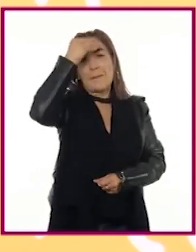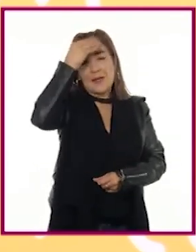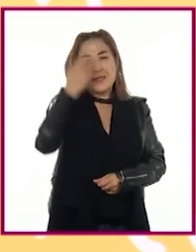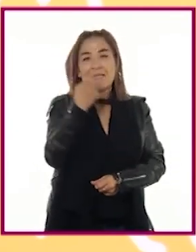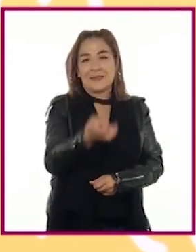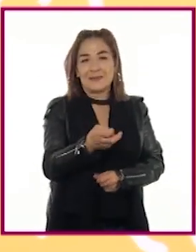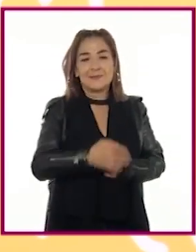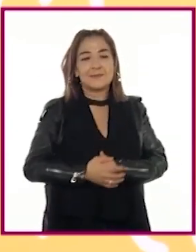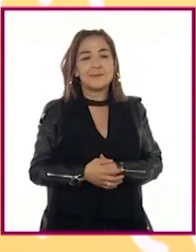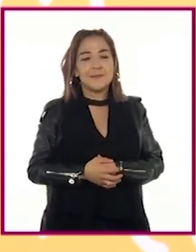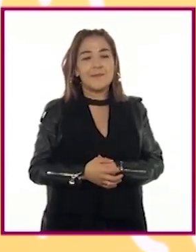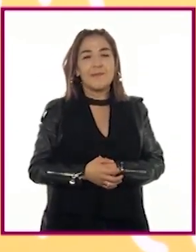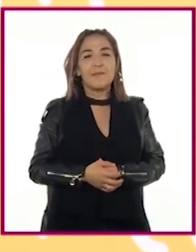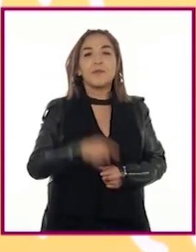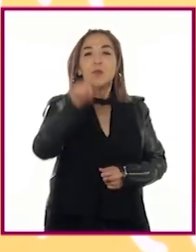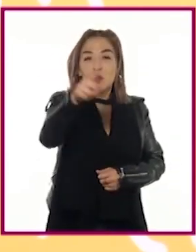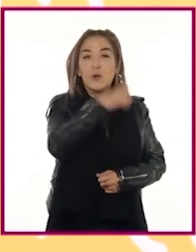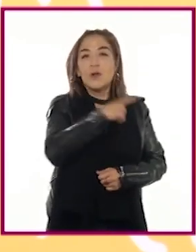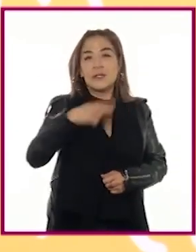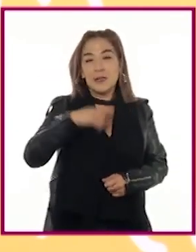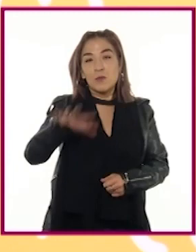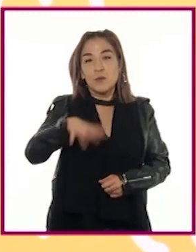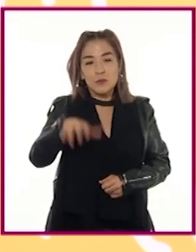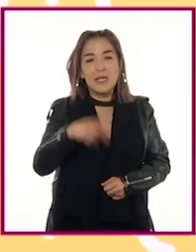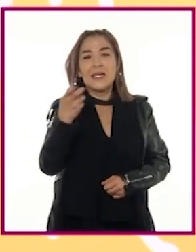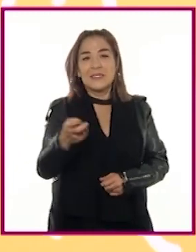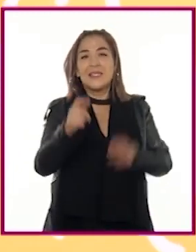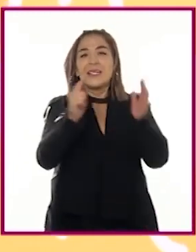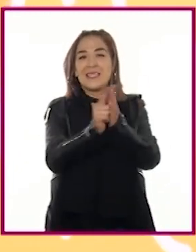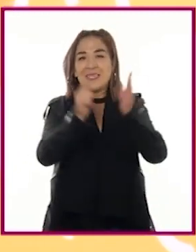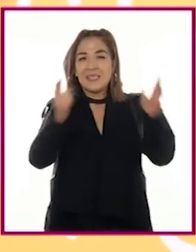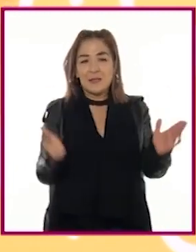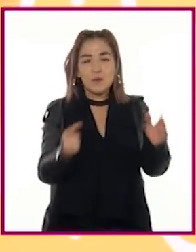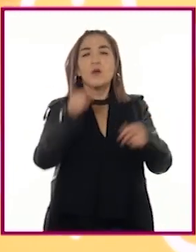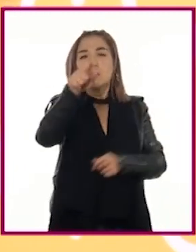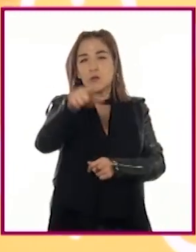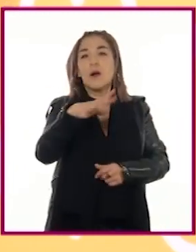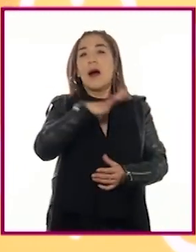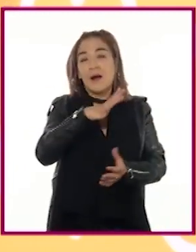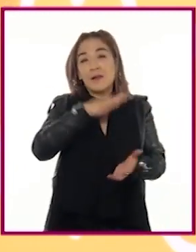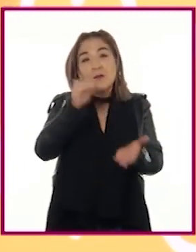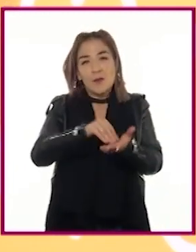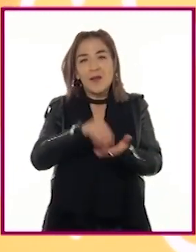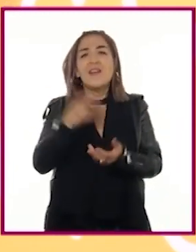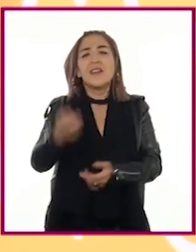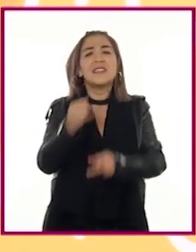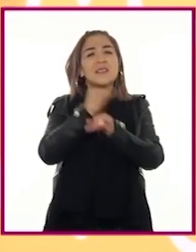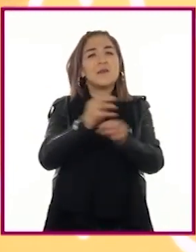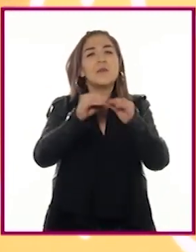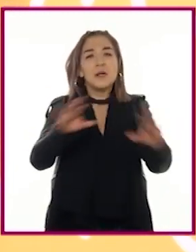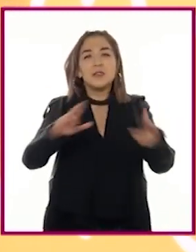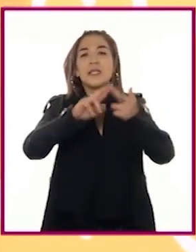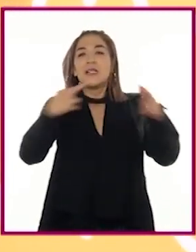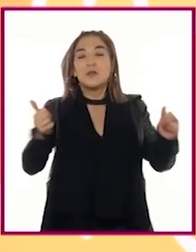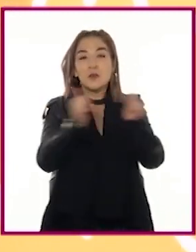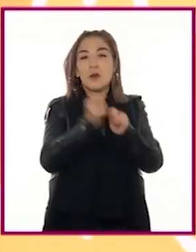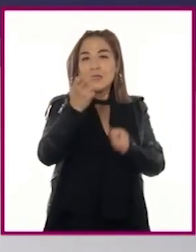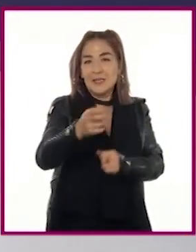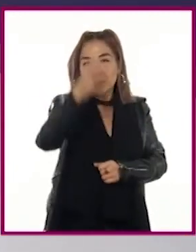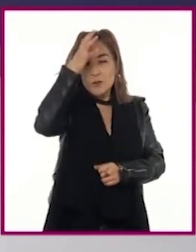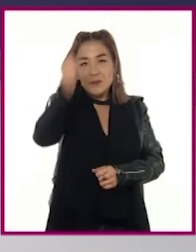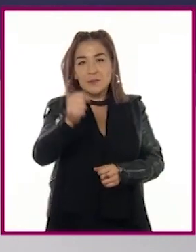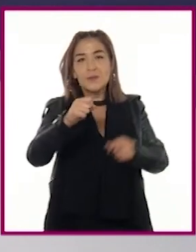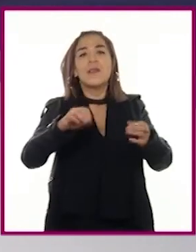esperados. Busquen en las páginas de los libros de texto que aún conserven información relacionada con los conceptos de